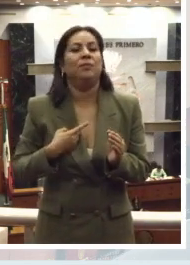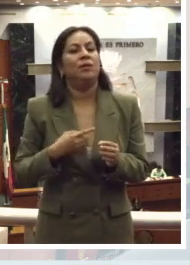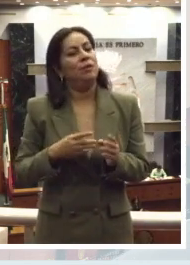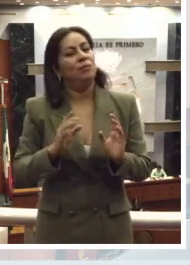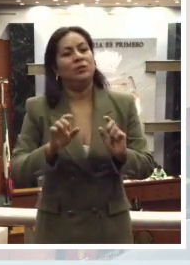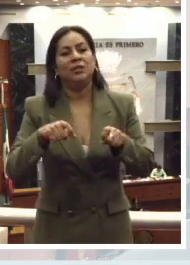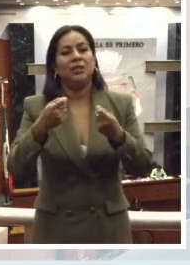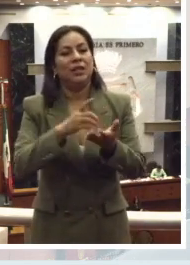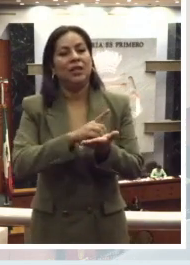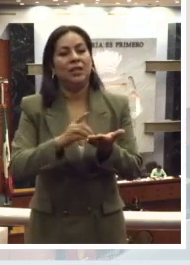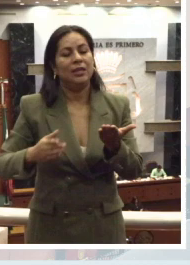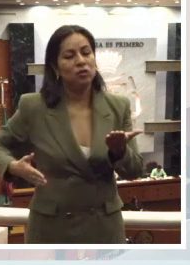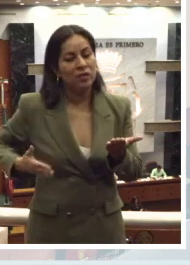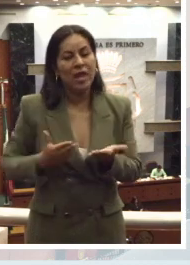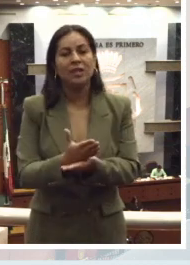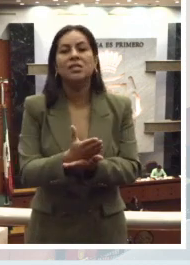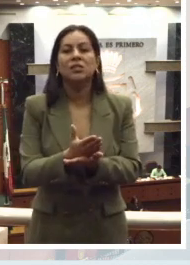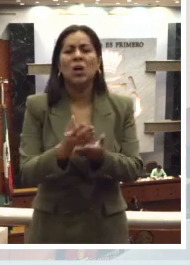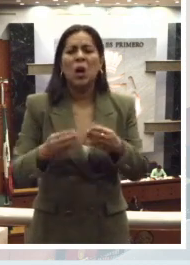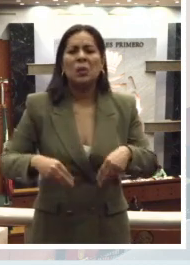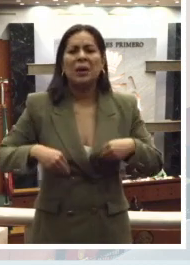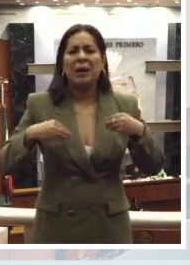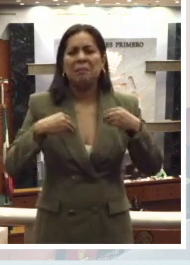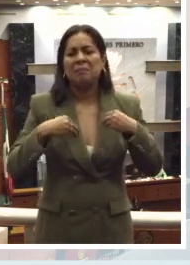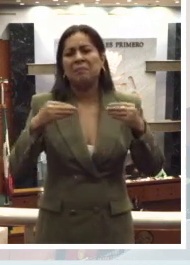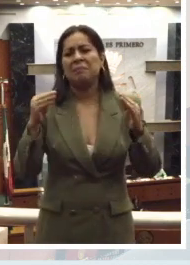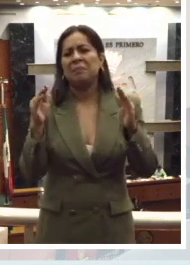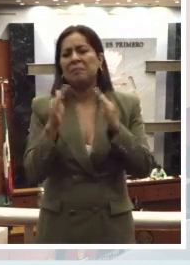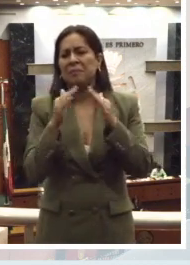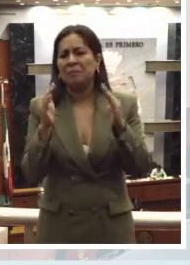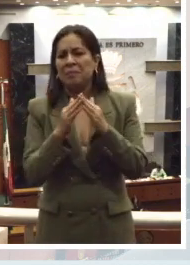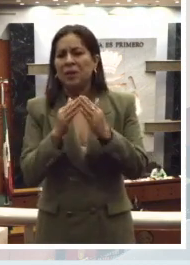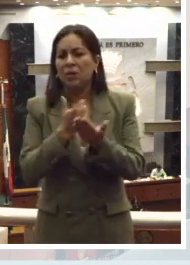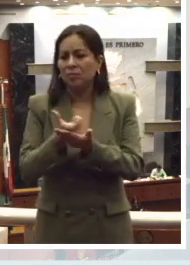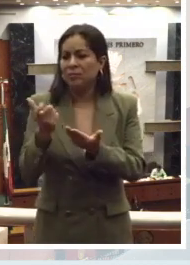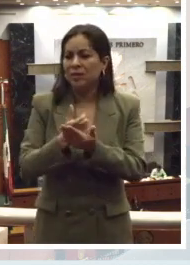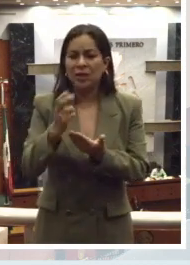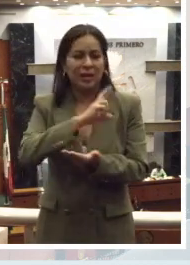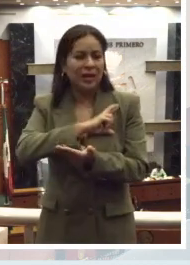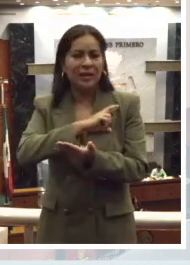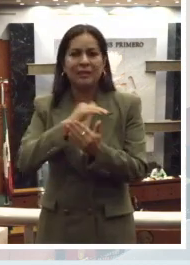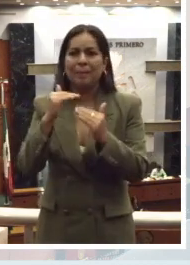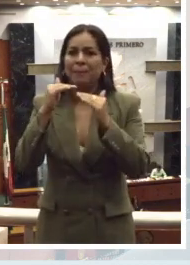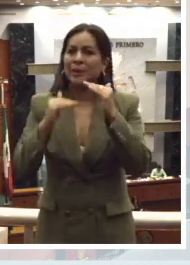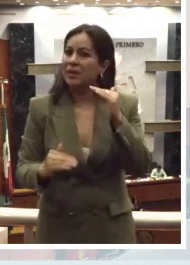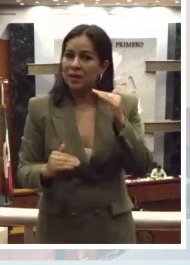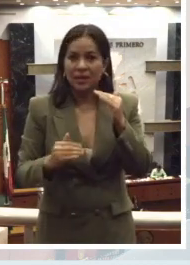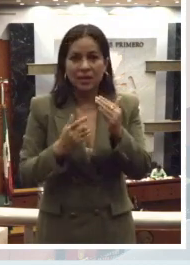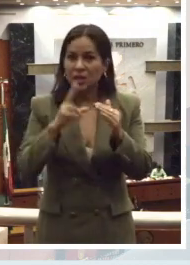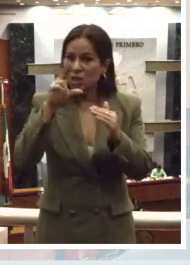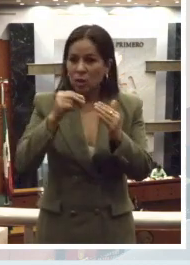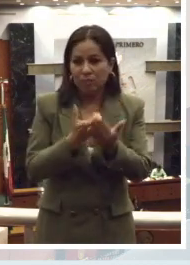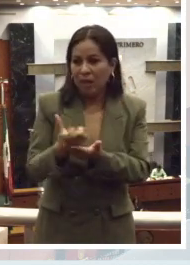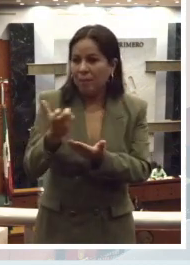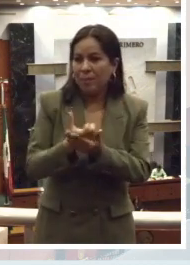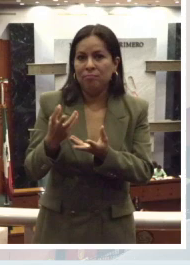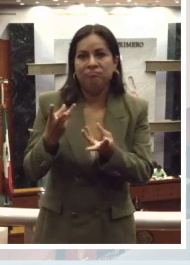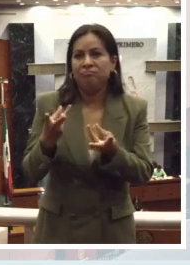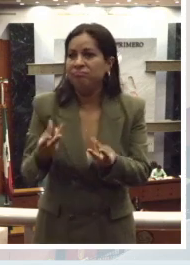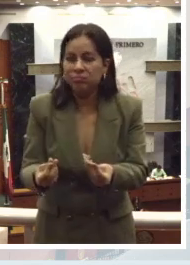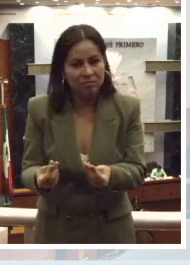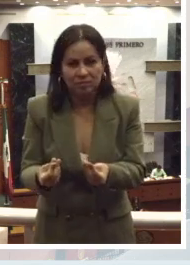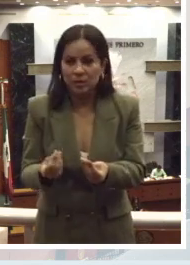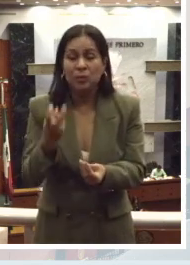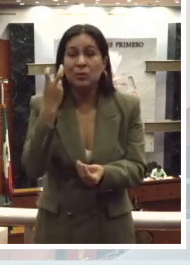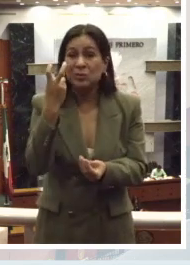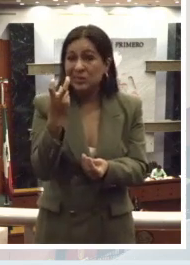el derecho de acceso a una vivienda con cuotas que no sean desmedidas y excesivas. Por todos